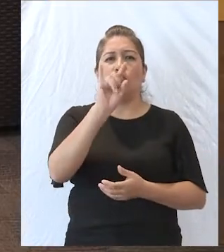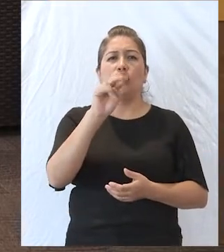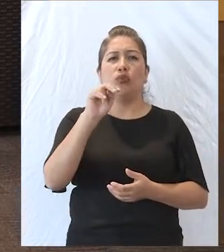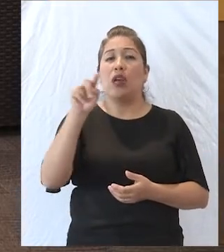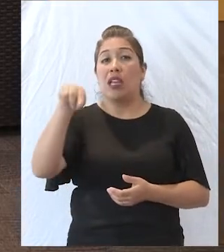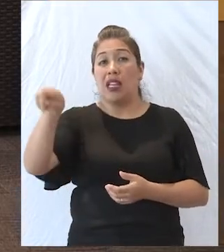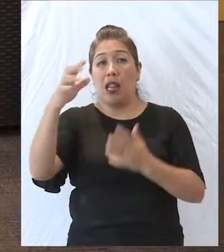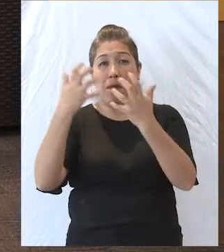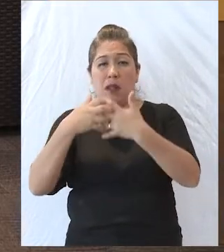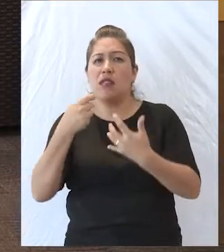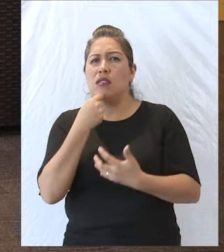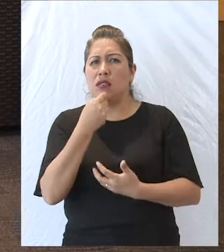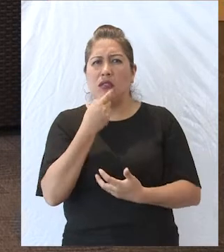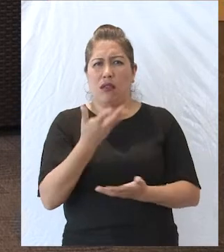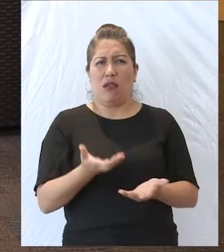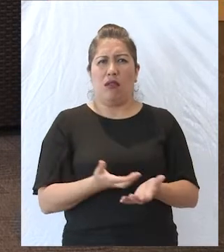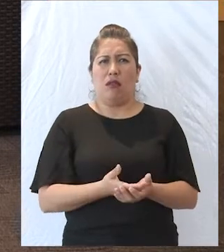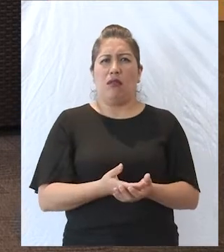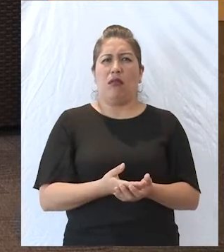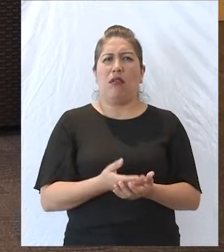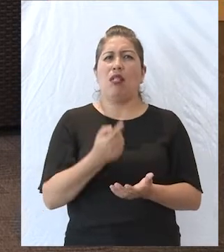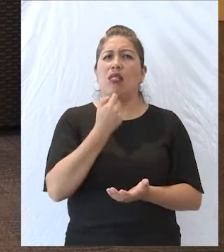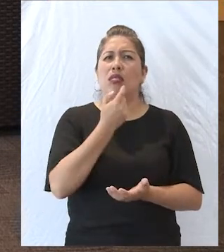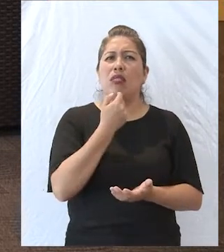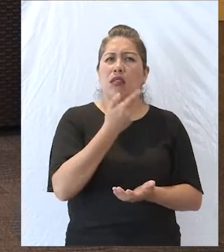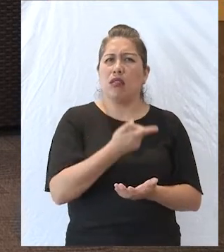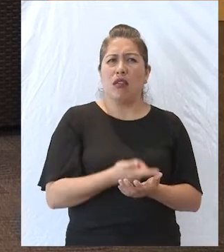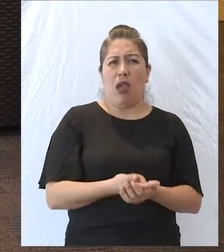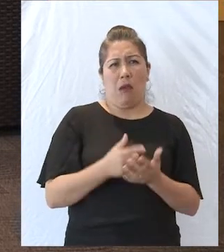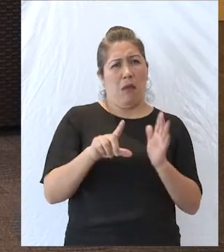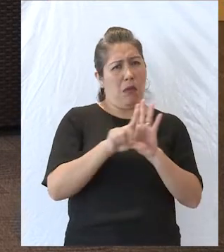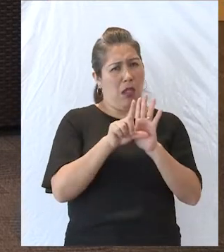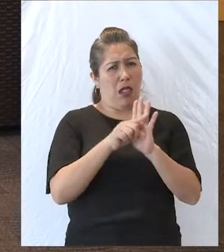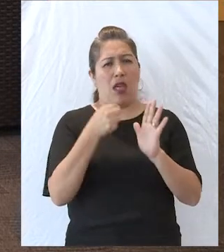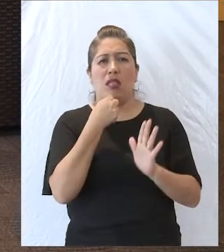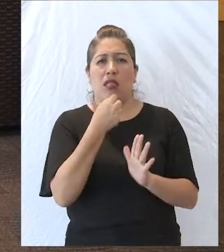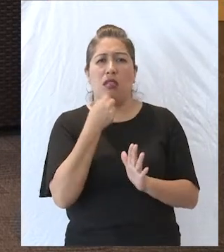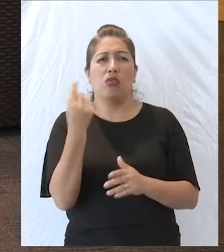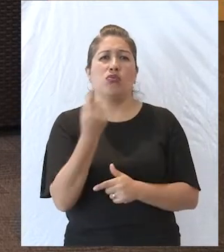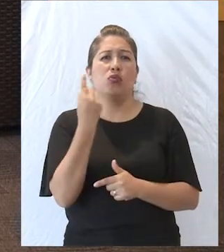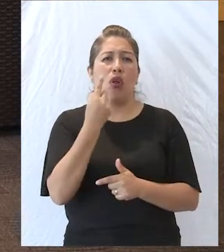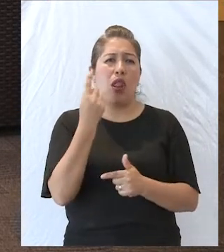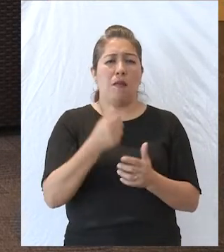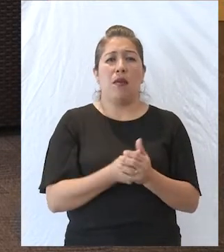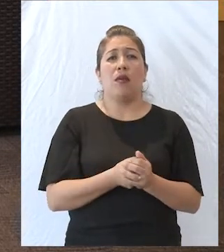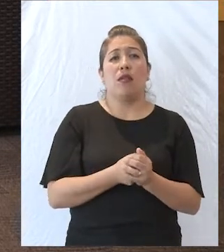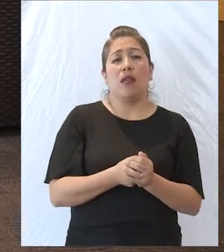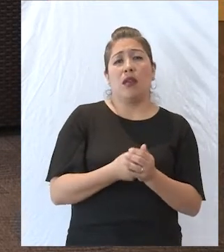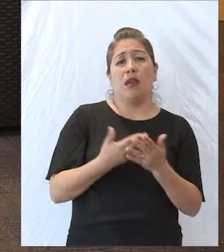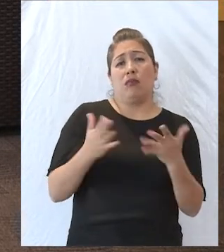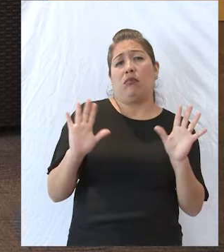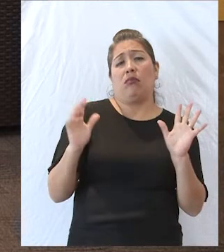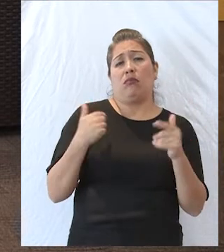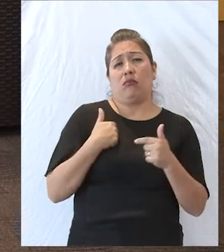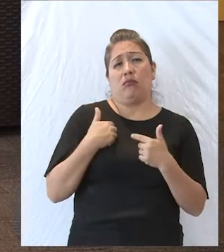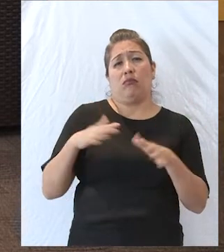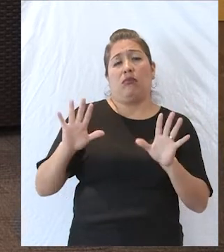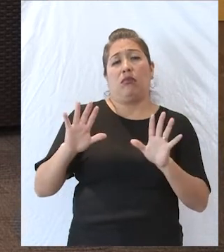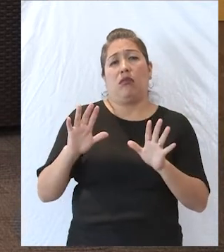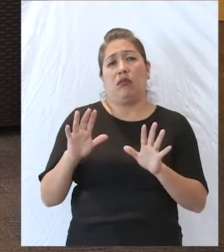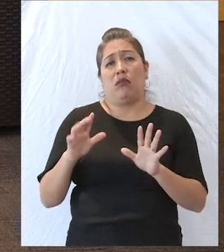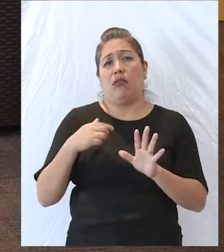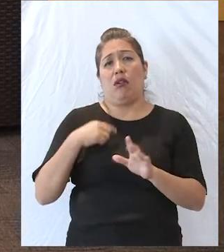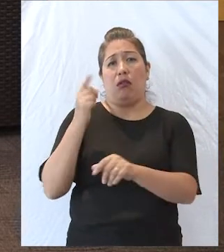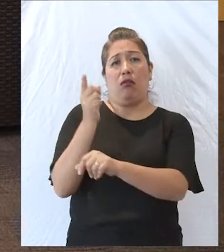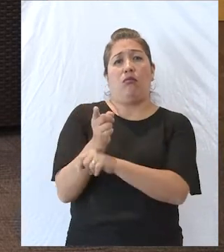habla de infracciones y sanciones, mas no habla de reposición del trabajador. Por lo tanto, yo como SUNAFIL ya cumplí